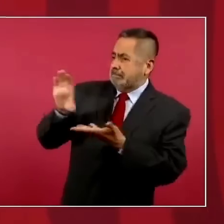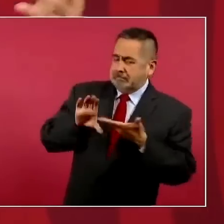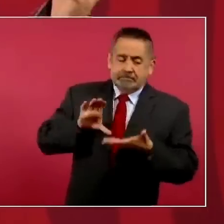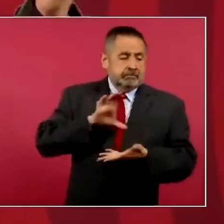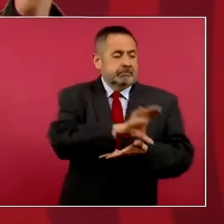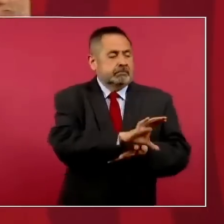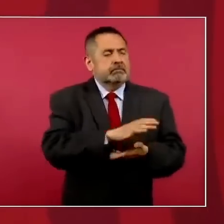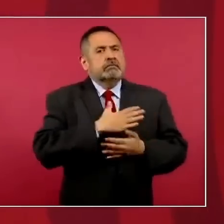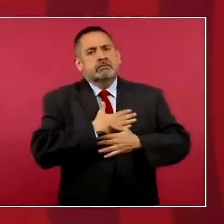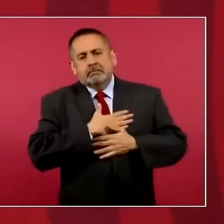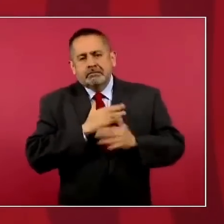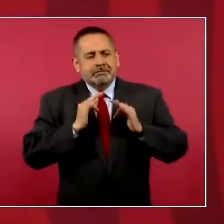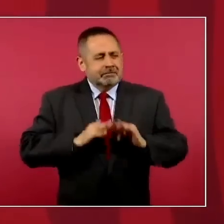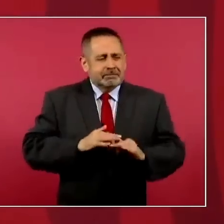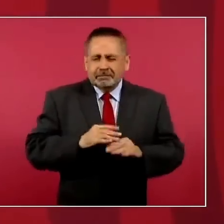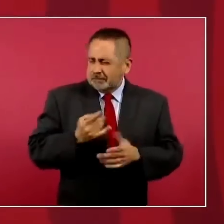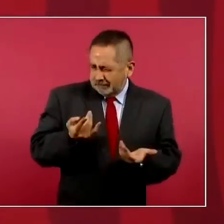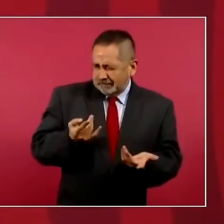para